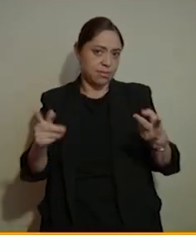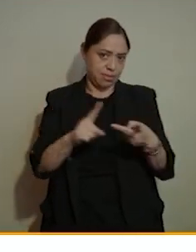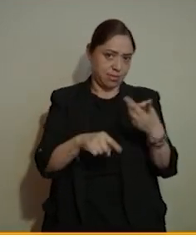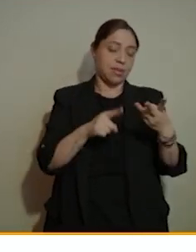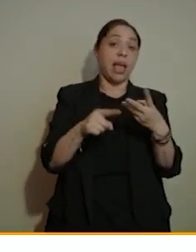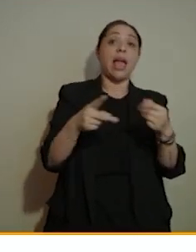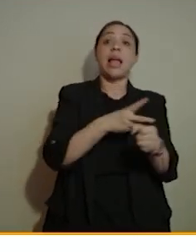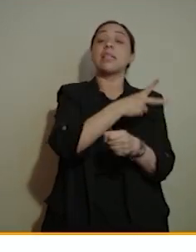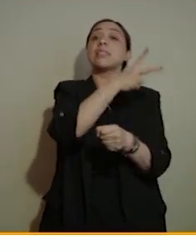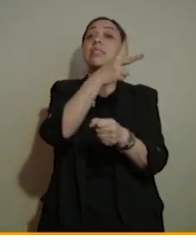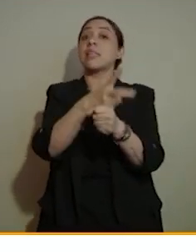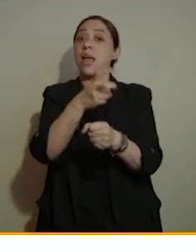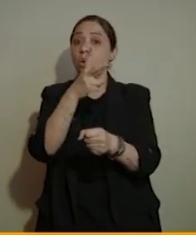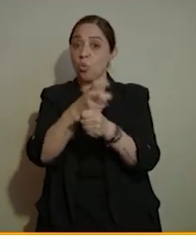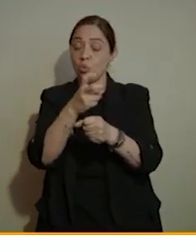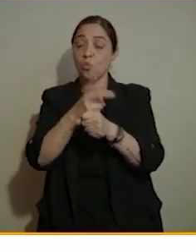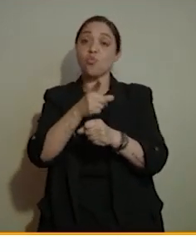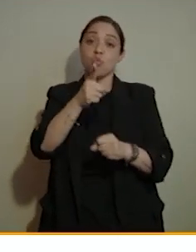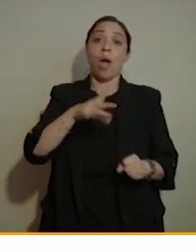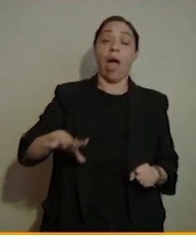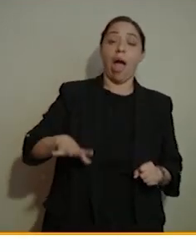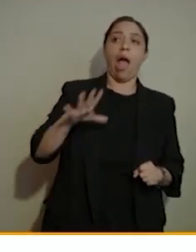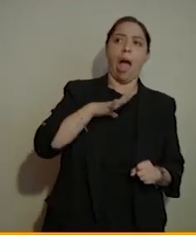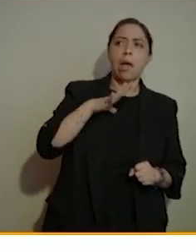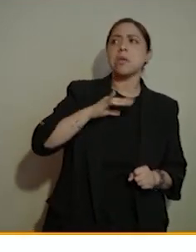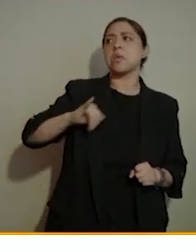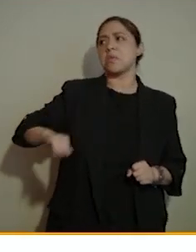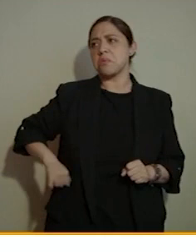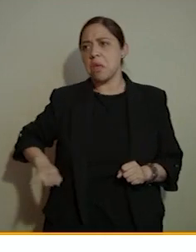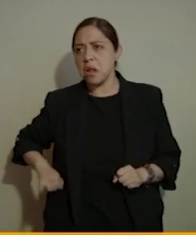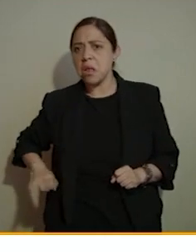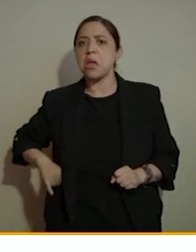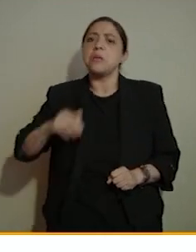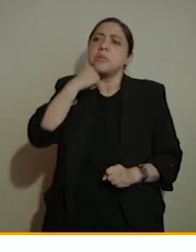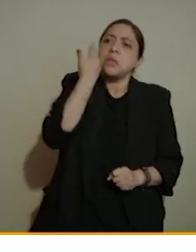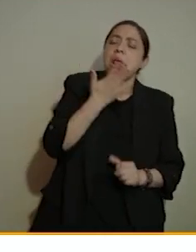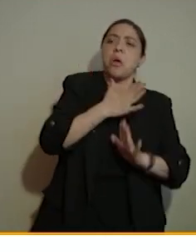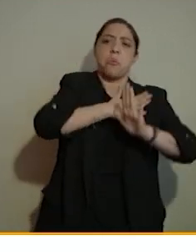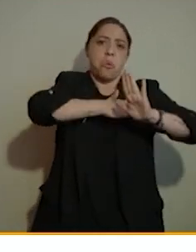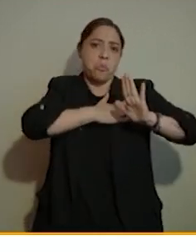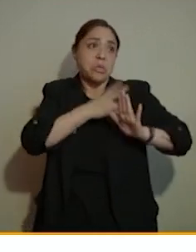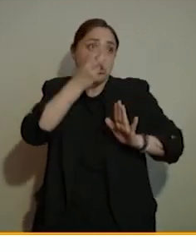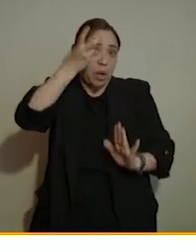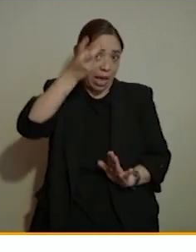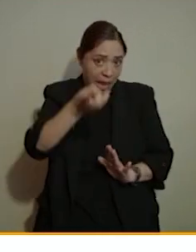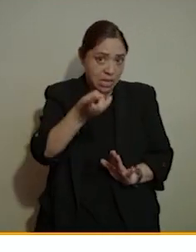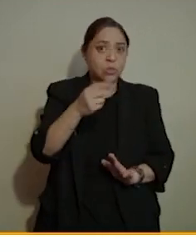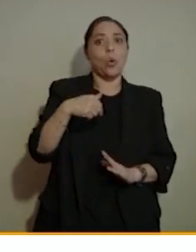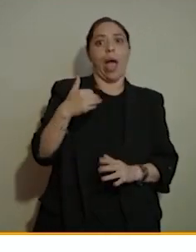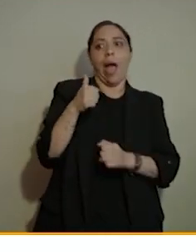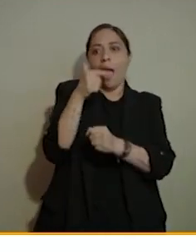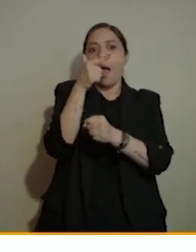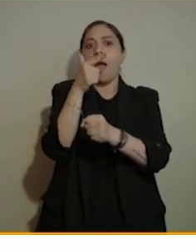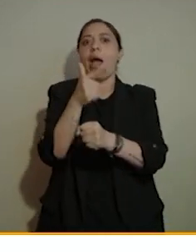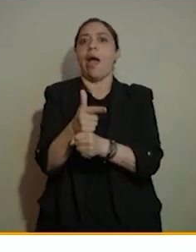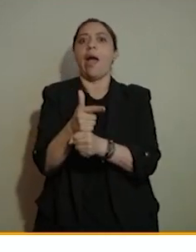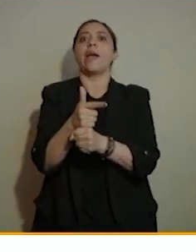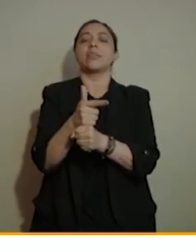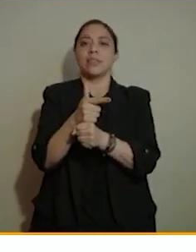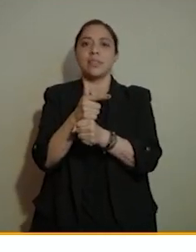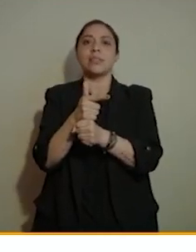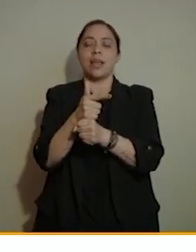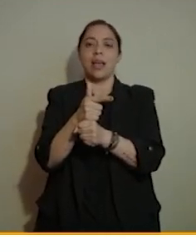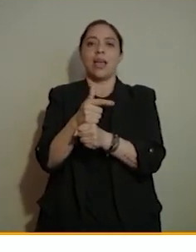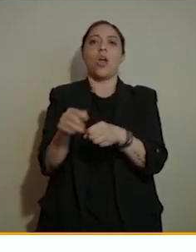vez que sí haya un interés y una voluntad de este compromiso, pues es identificar la oferta